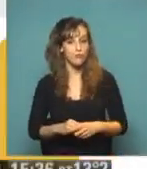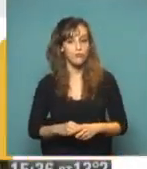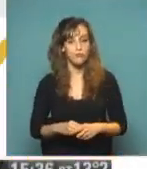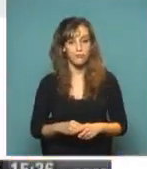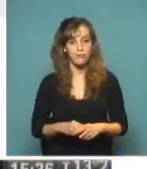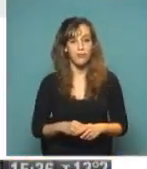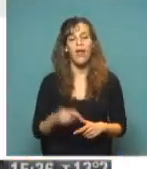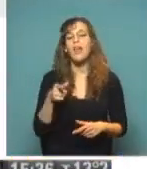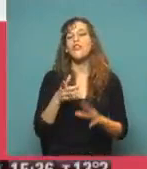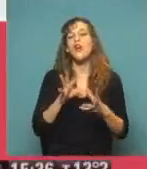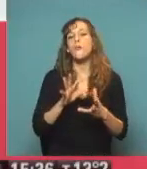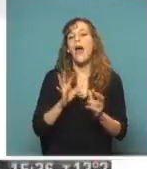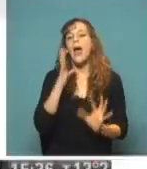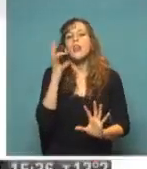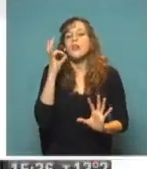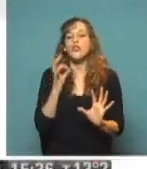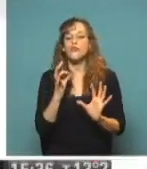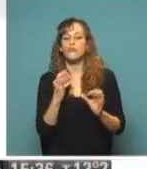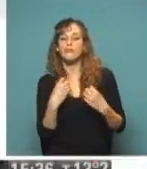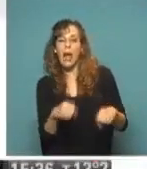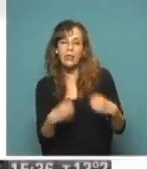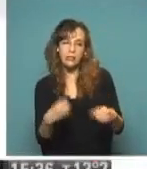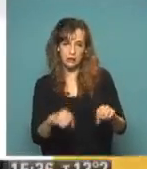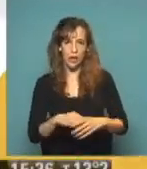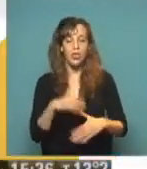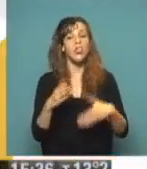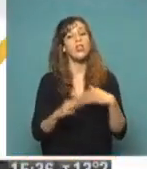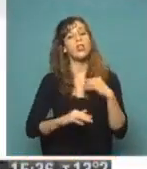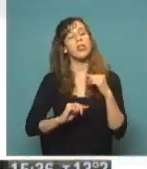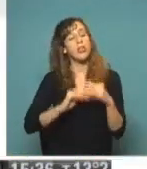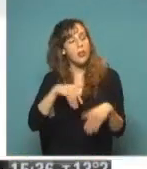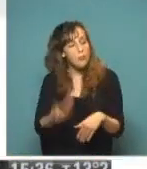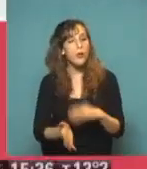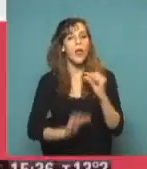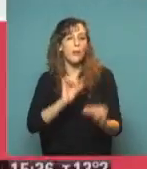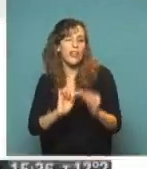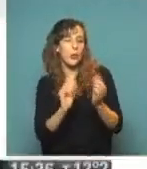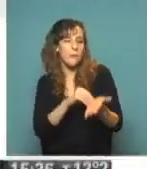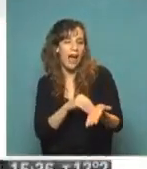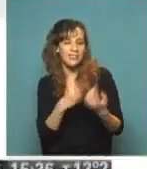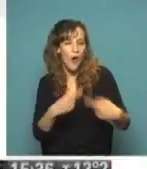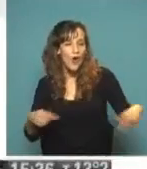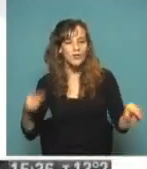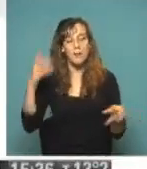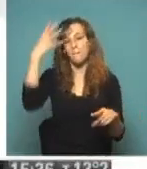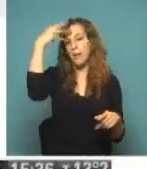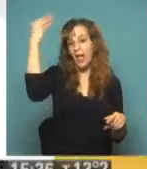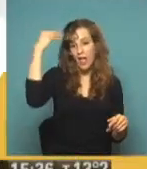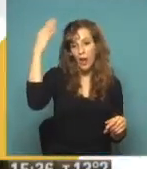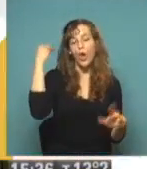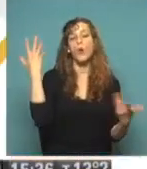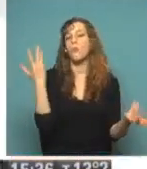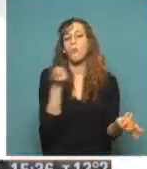Eso como para empezar. Después lo que hay que hacer es empezar a decorarlo un poquito, ponerle el pelito, que pueden hacer lo que